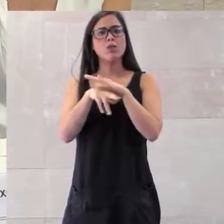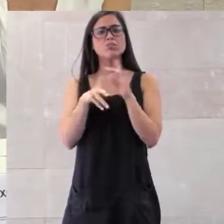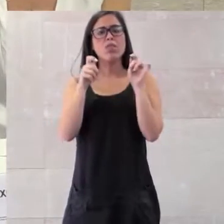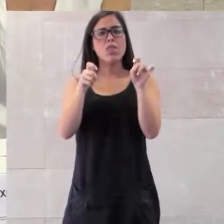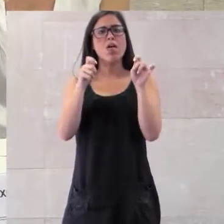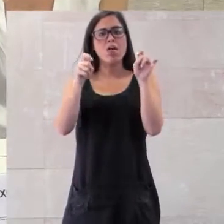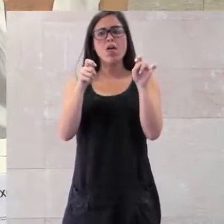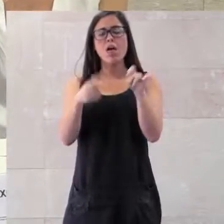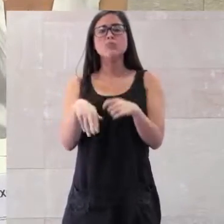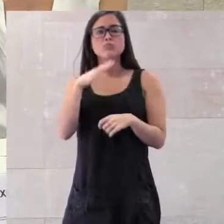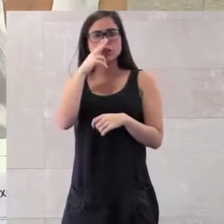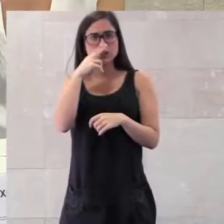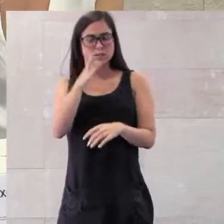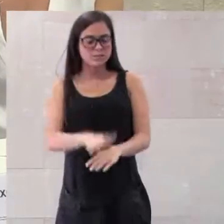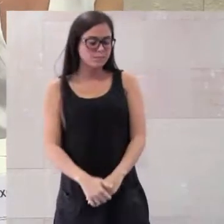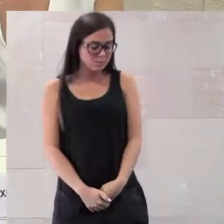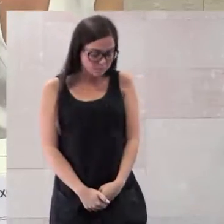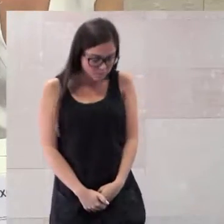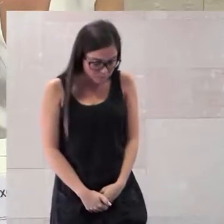muy importante.